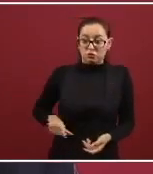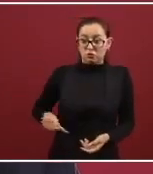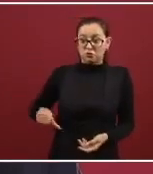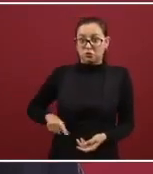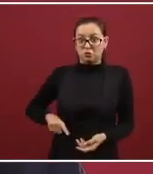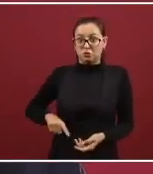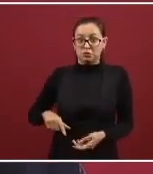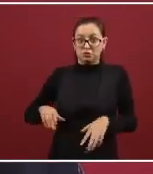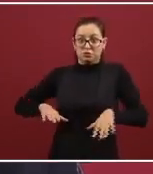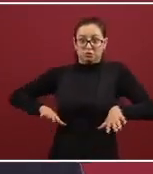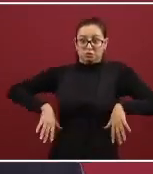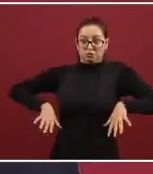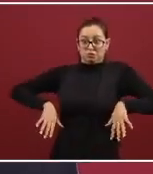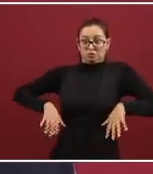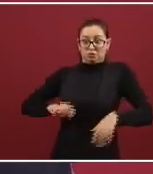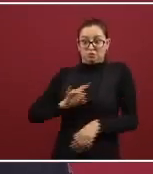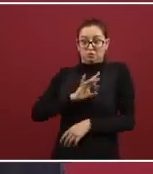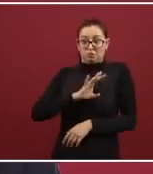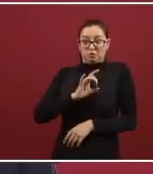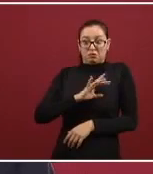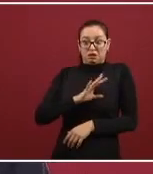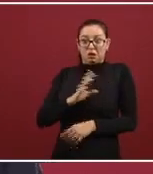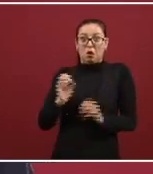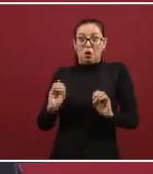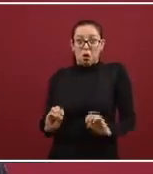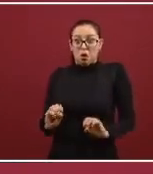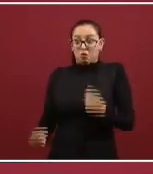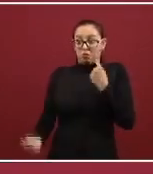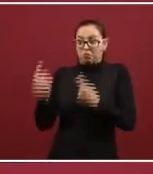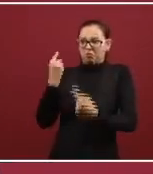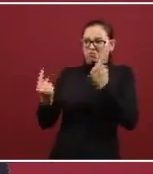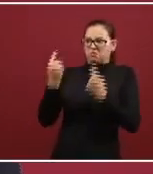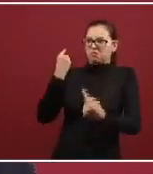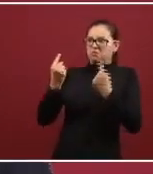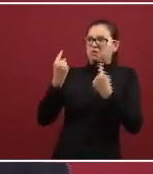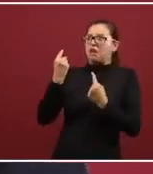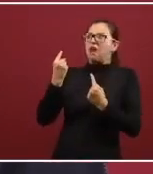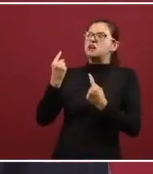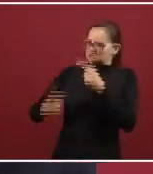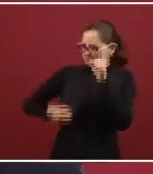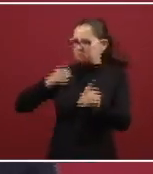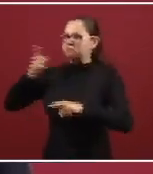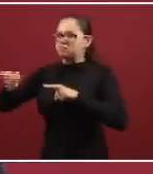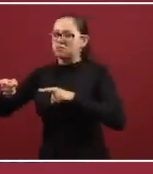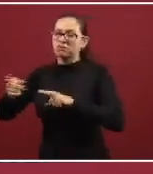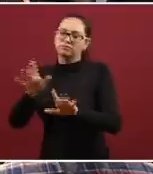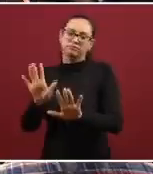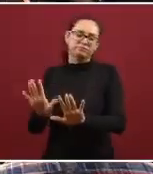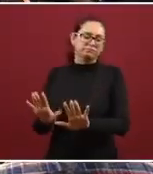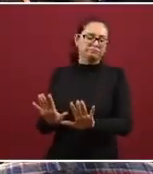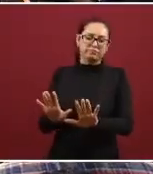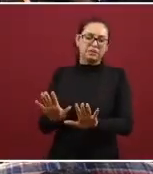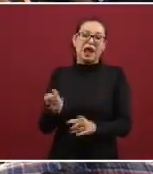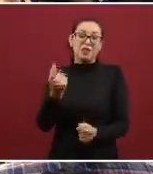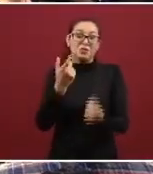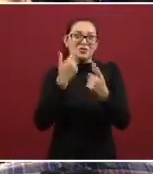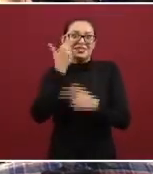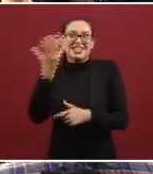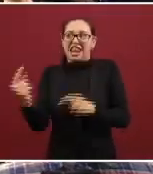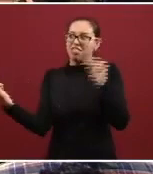cucar, es decir, no quiero pleito, pero sí hay muchos interesados en que nos confrontemos.